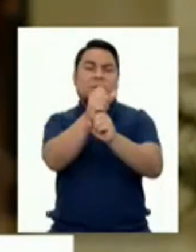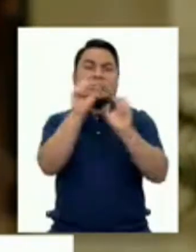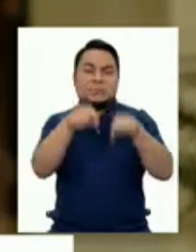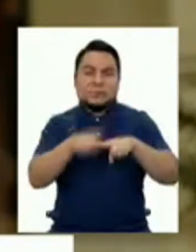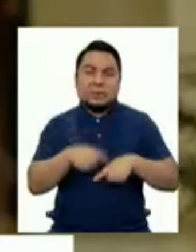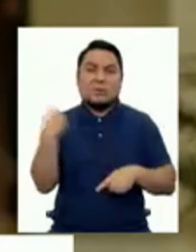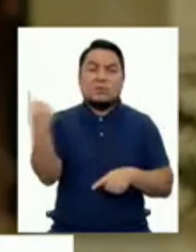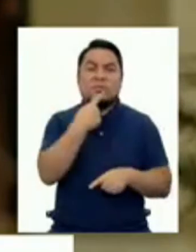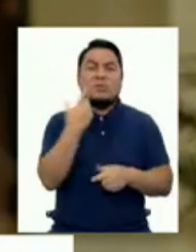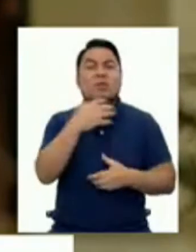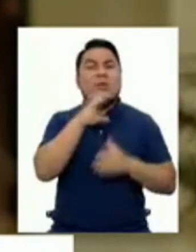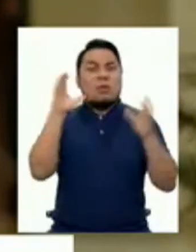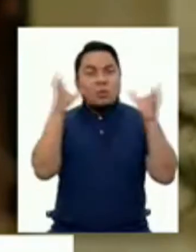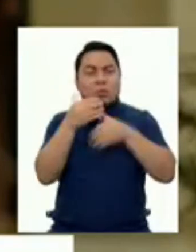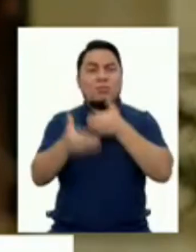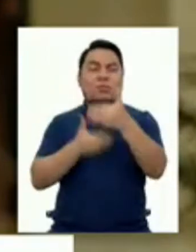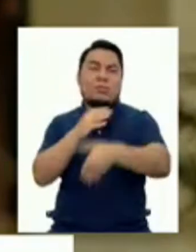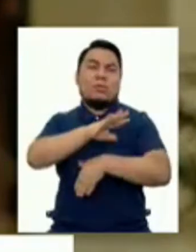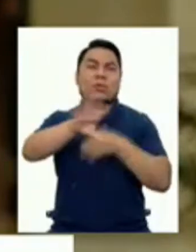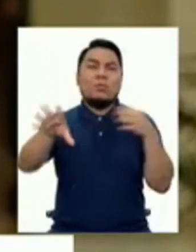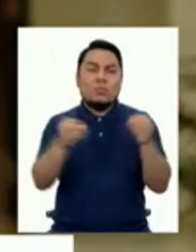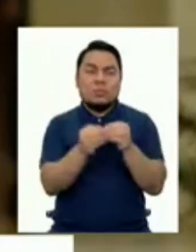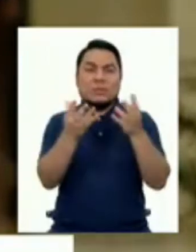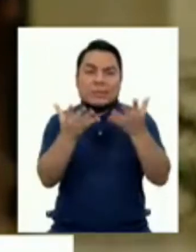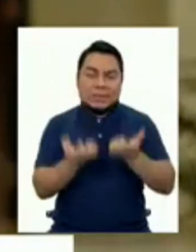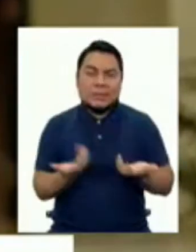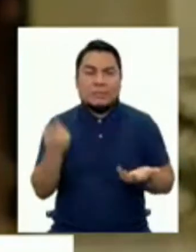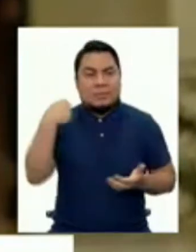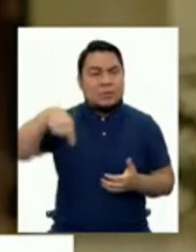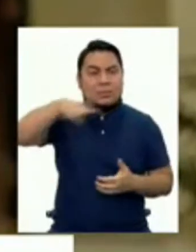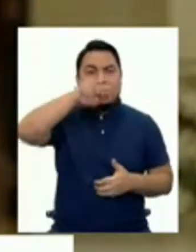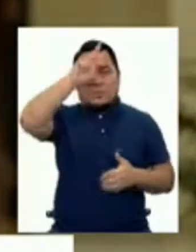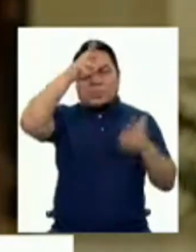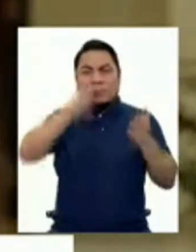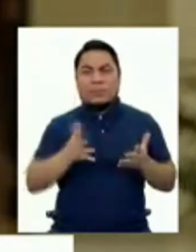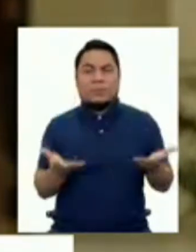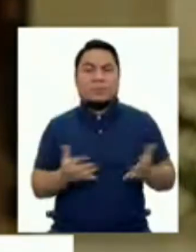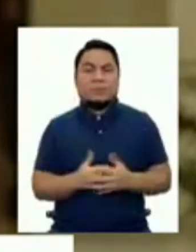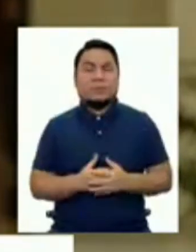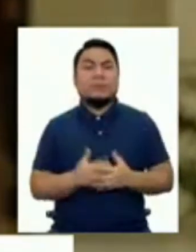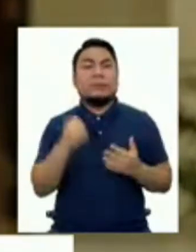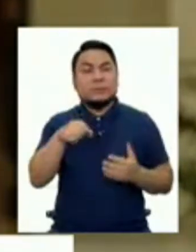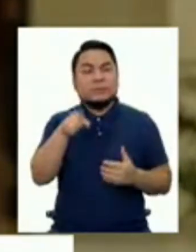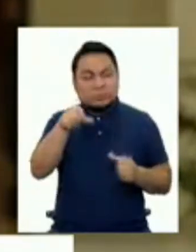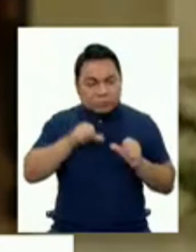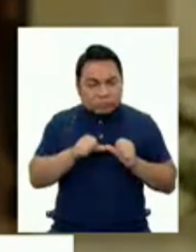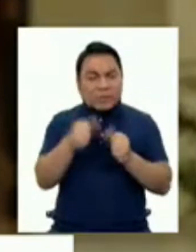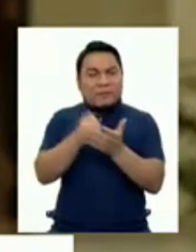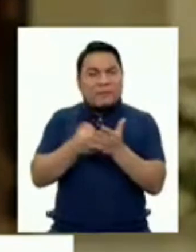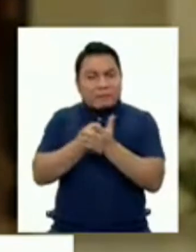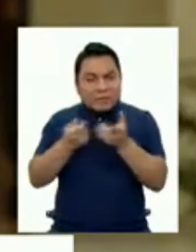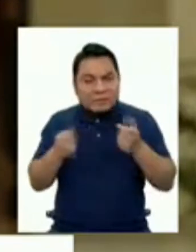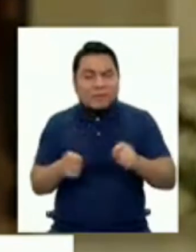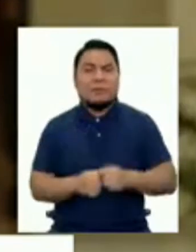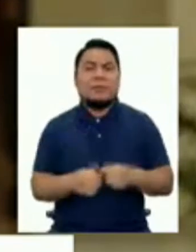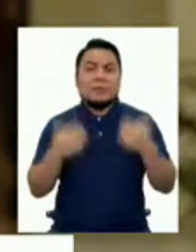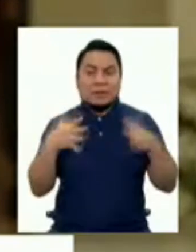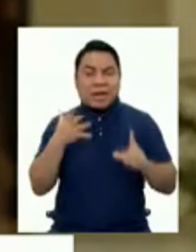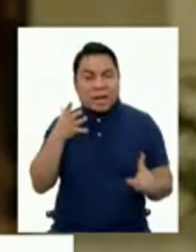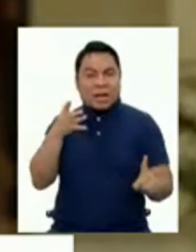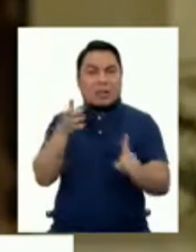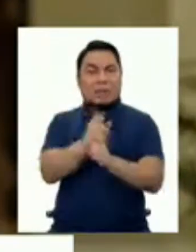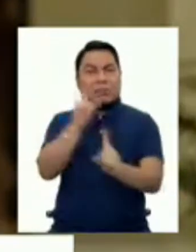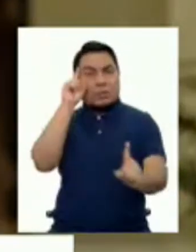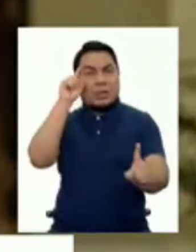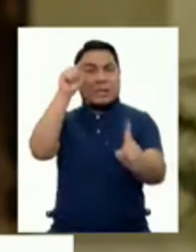el progreso que todos queremos para los ciudadanos de nuestro país. Sigamos en este esfuerzo. Estamos logrando